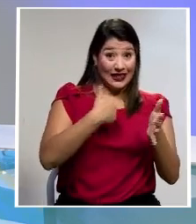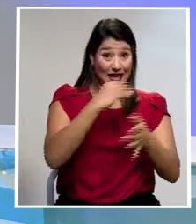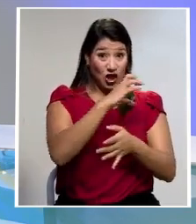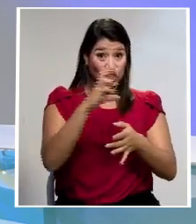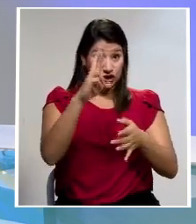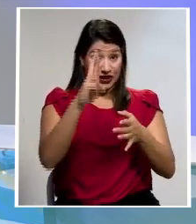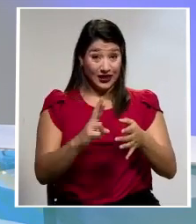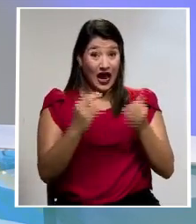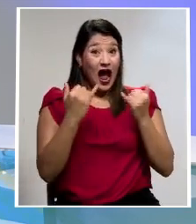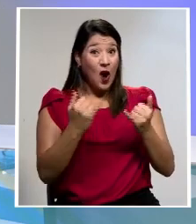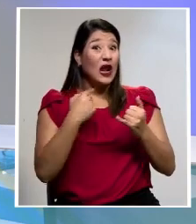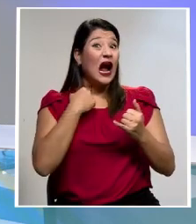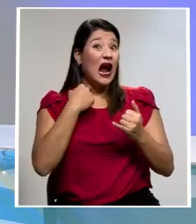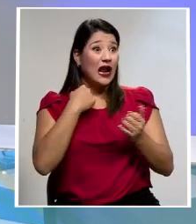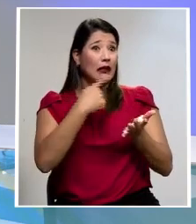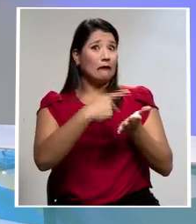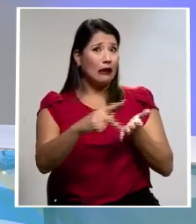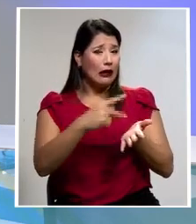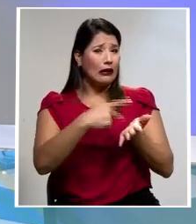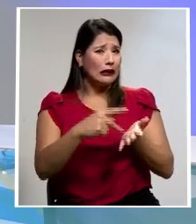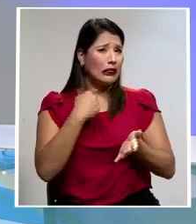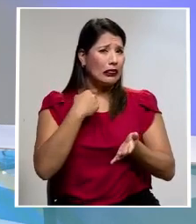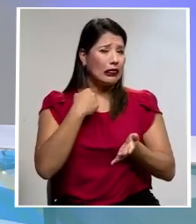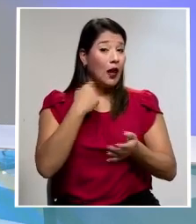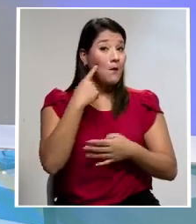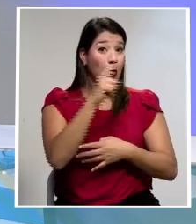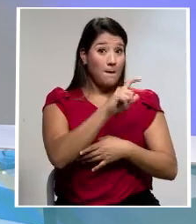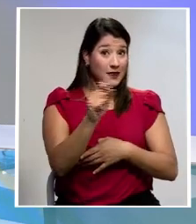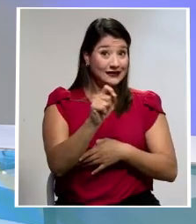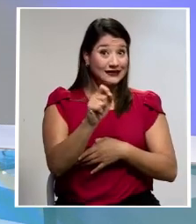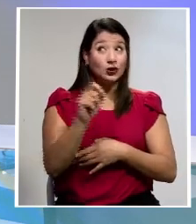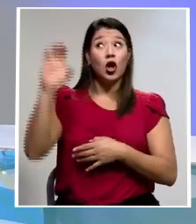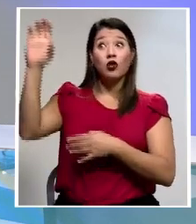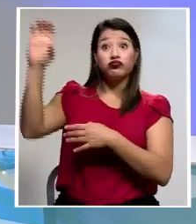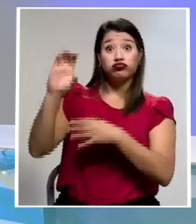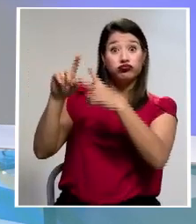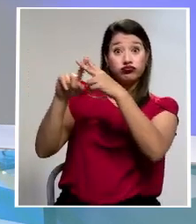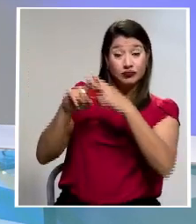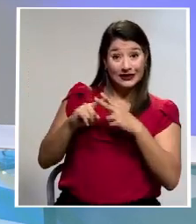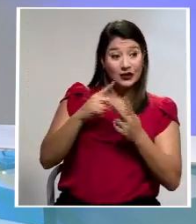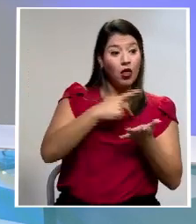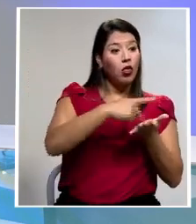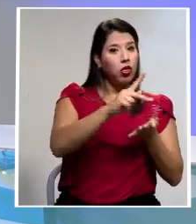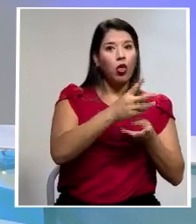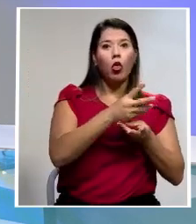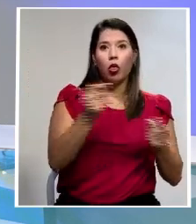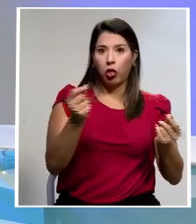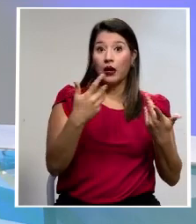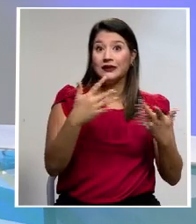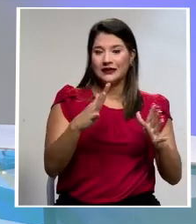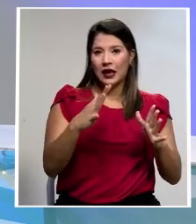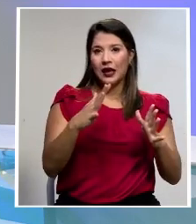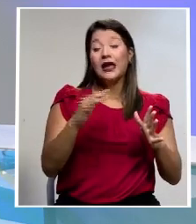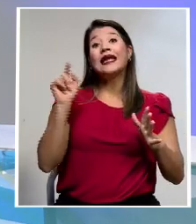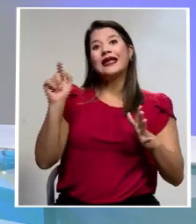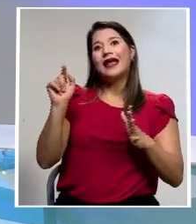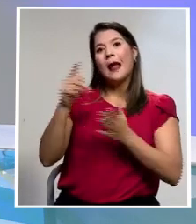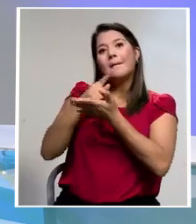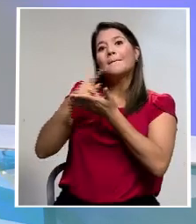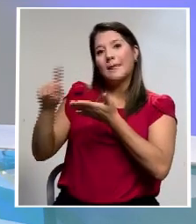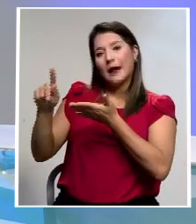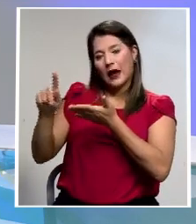es cara y vence a corto plazo, por dinero más barato y con un plazo de pago más amplio, que